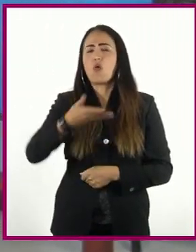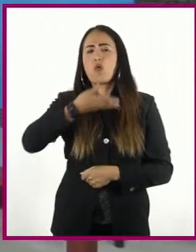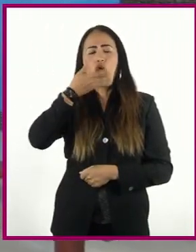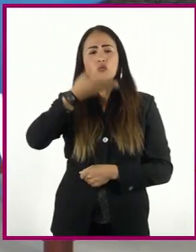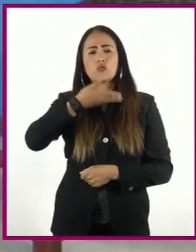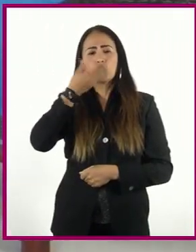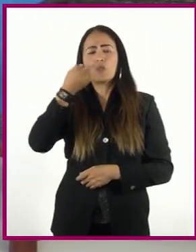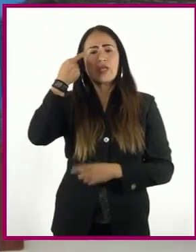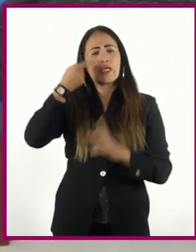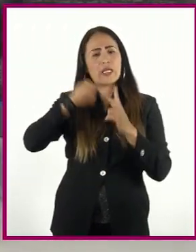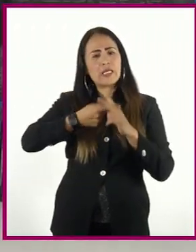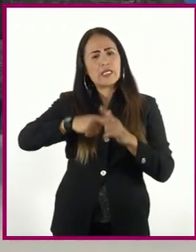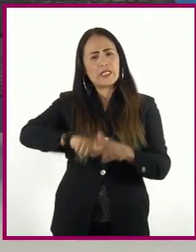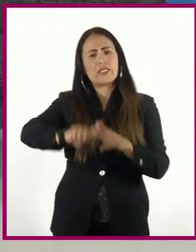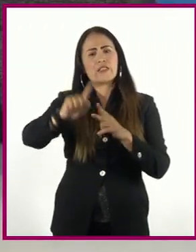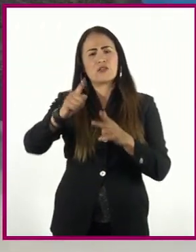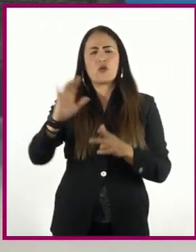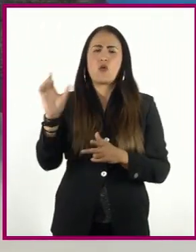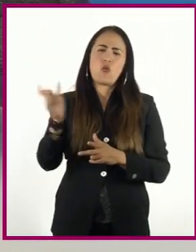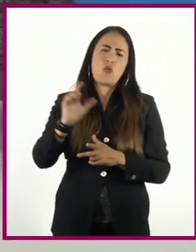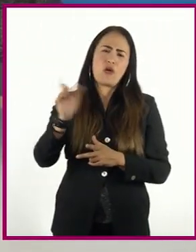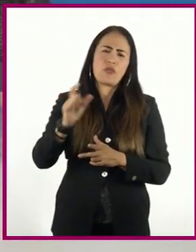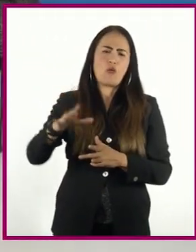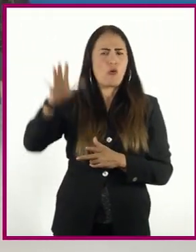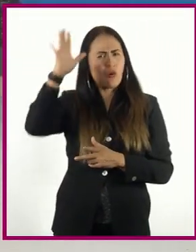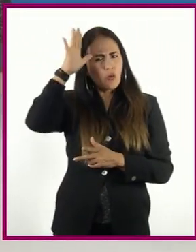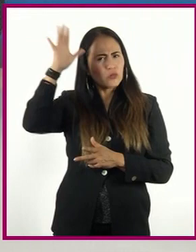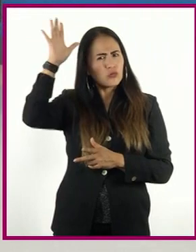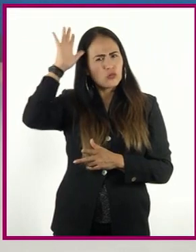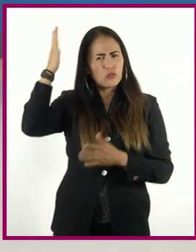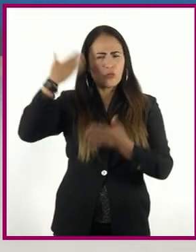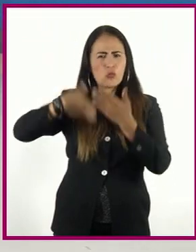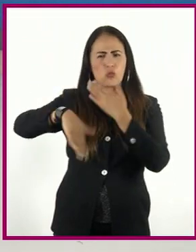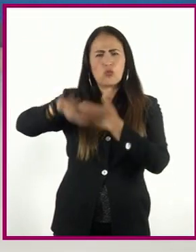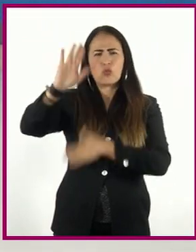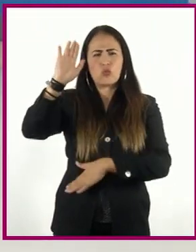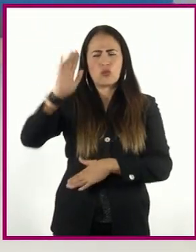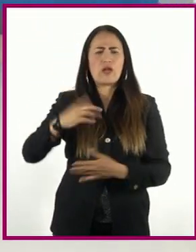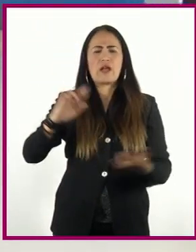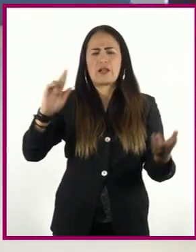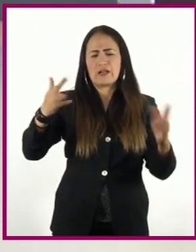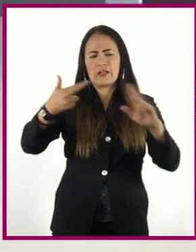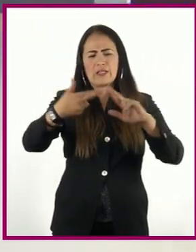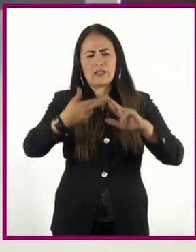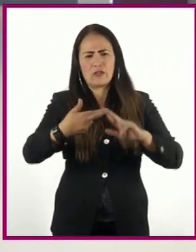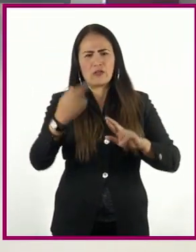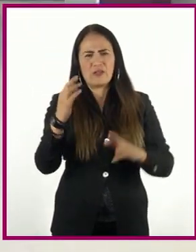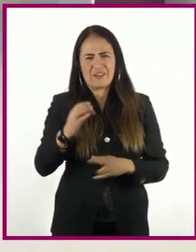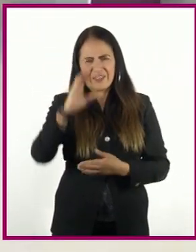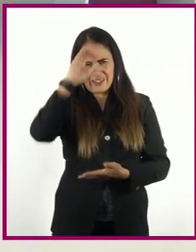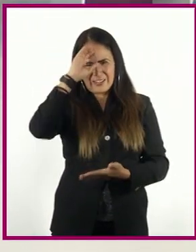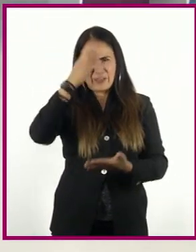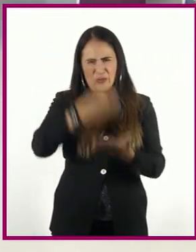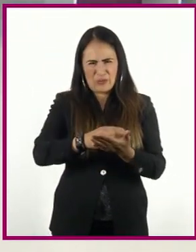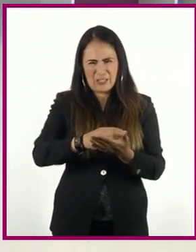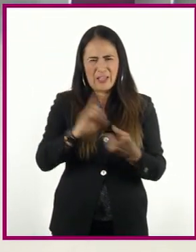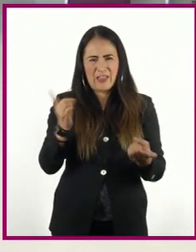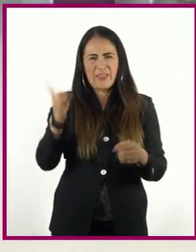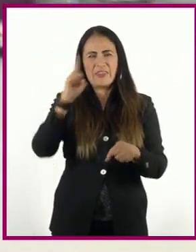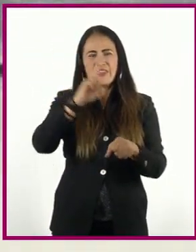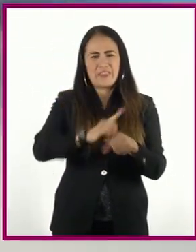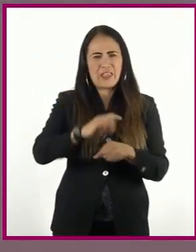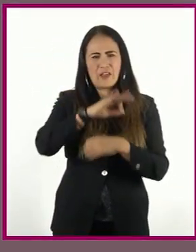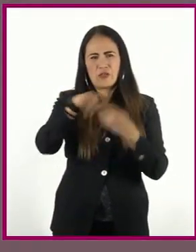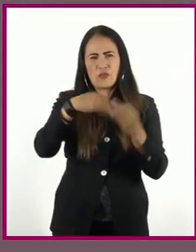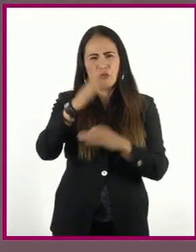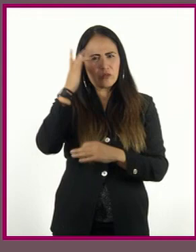se remonta a la mezcla de los rituales prehispánicos con la celebración católica del Día de Todos Santos el 2 de